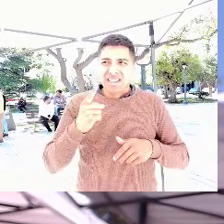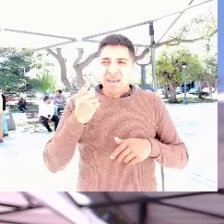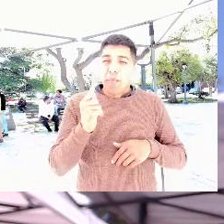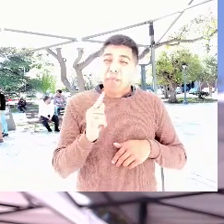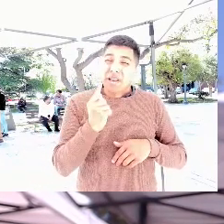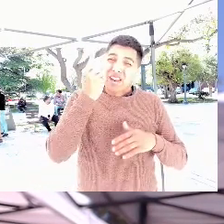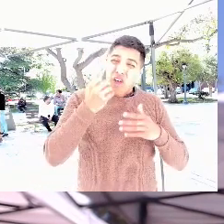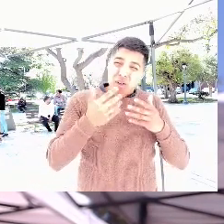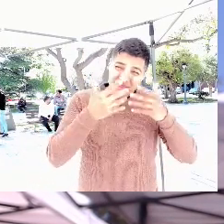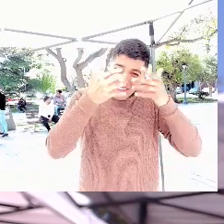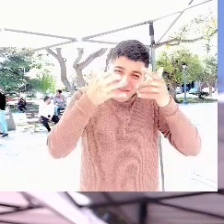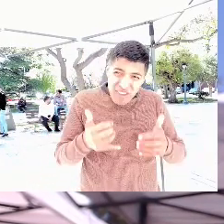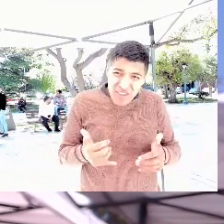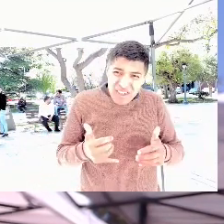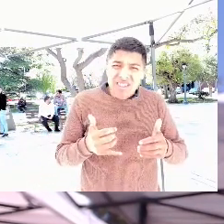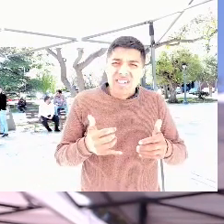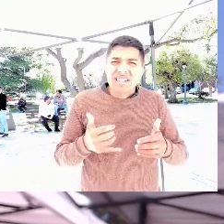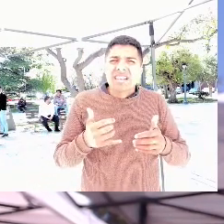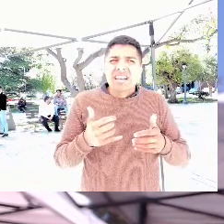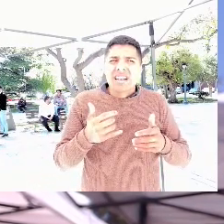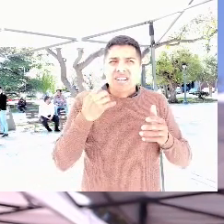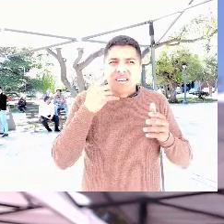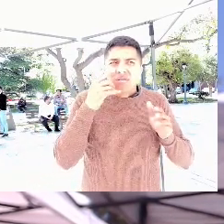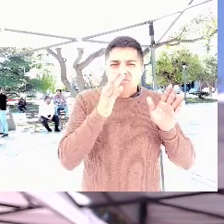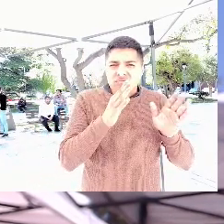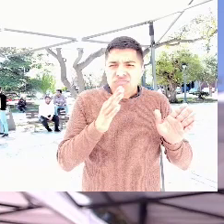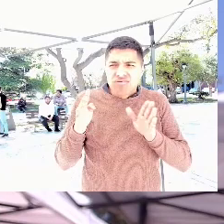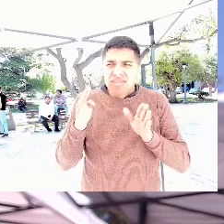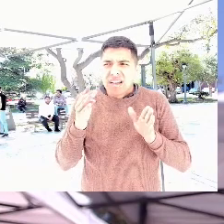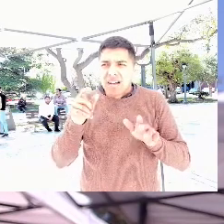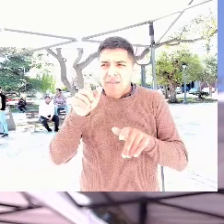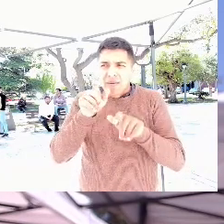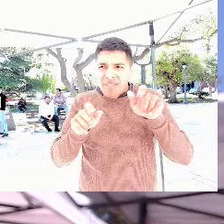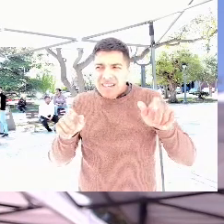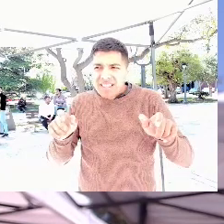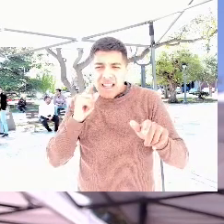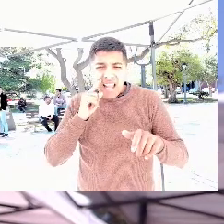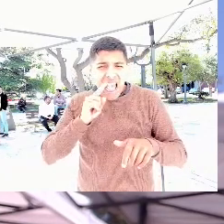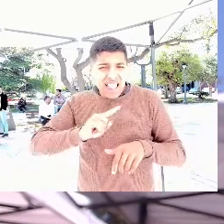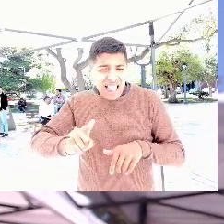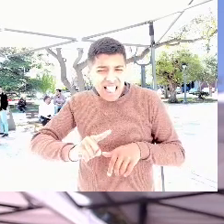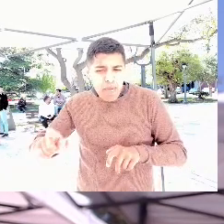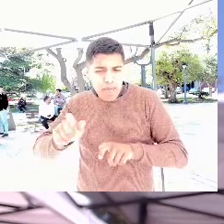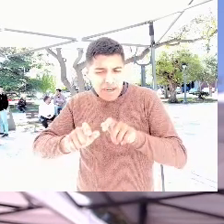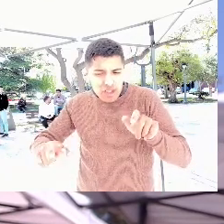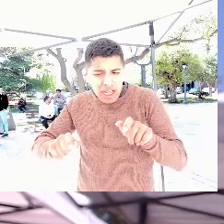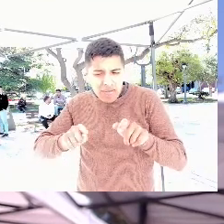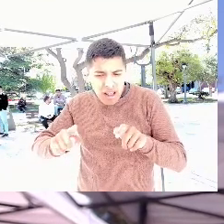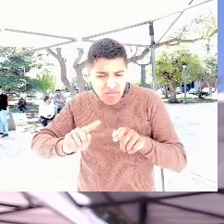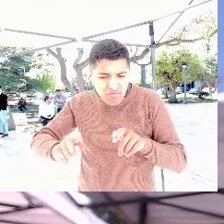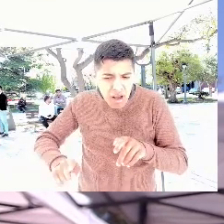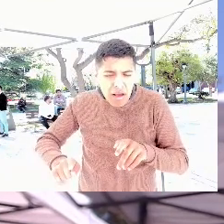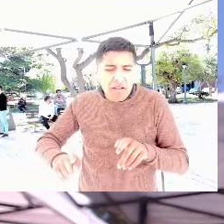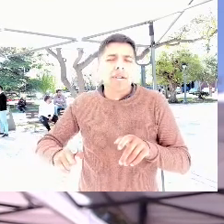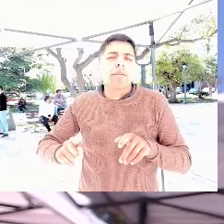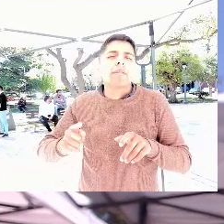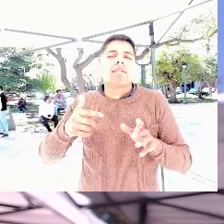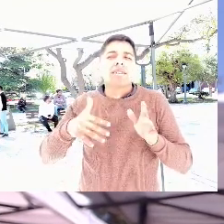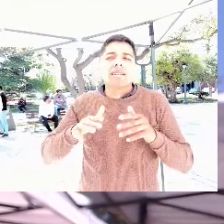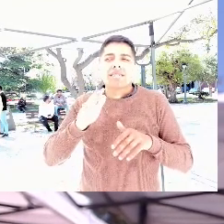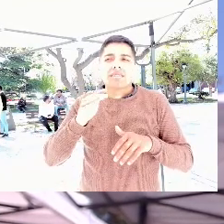presupuesto, como ordenar a un empleado municipal que haga tal o cual tarea. Me parece que eso es lo que hay que